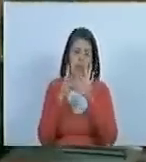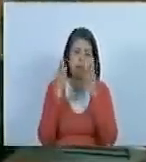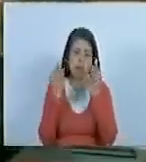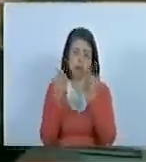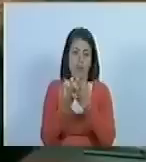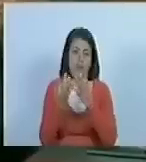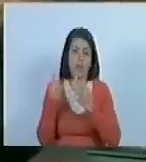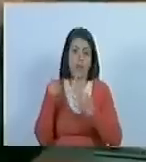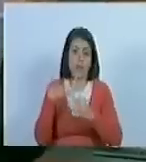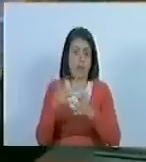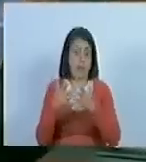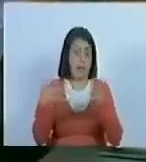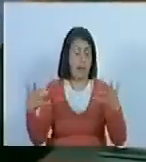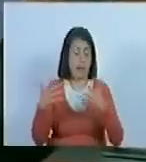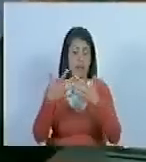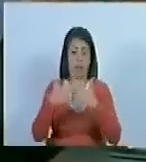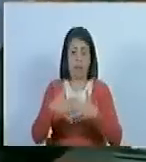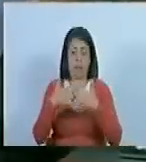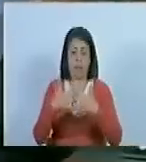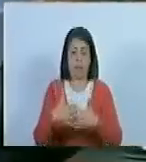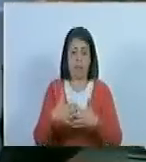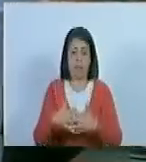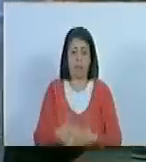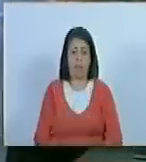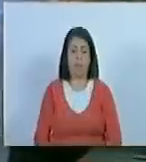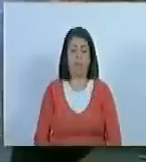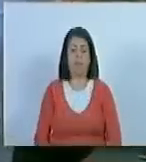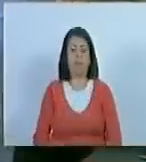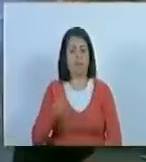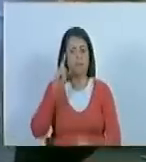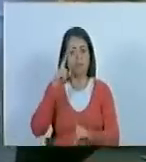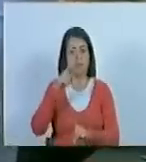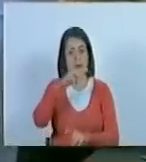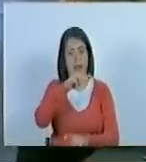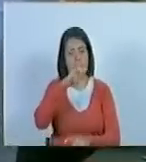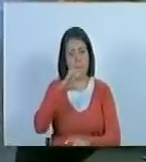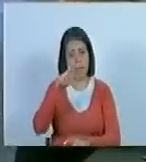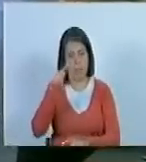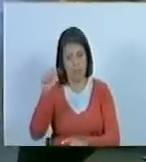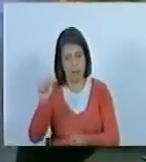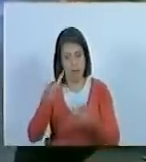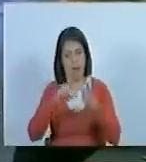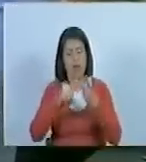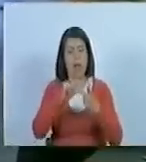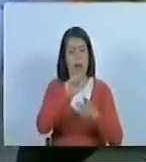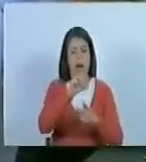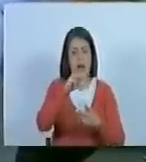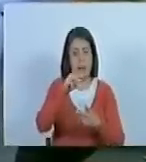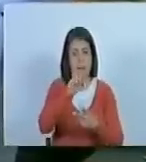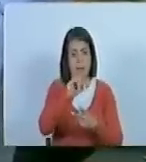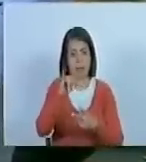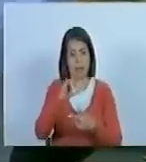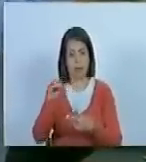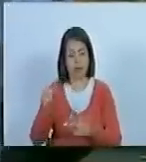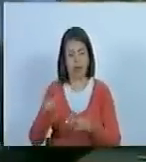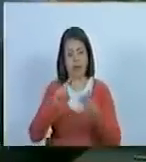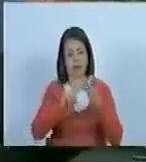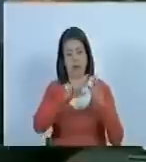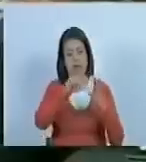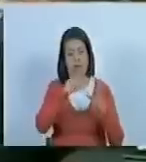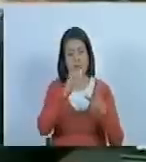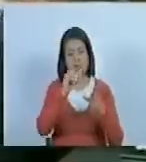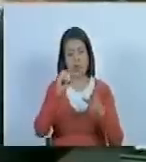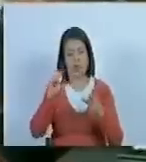familias que tienen las grandes empresas como Meta, como Amazon, como Google, que tienen grandes empresas que ahora sí